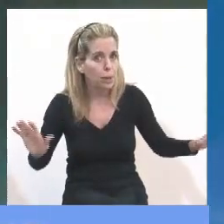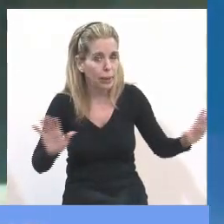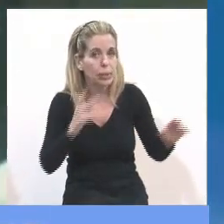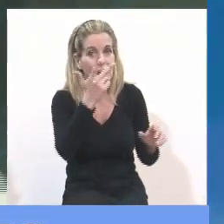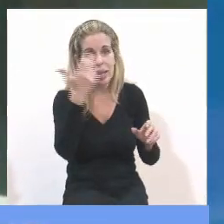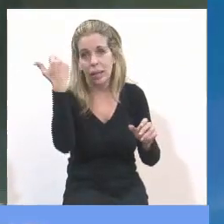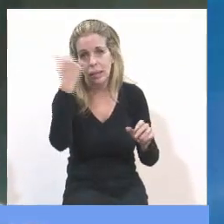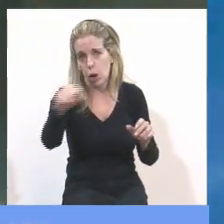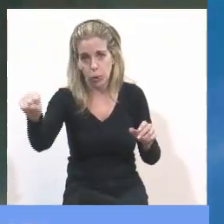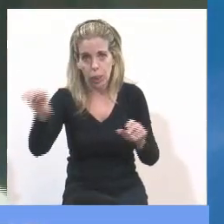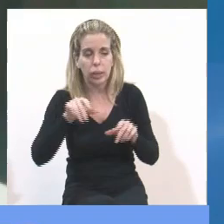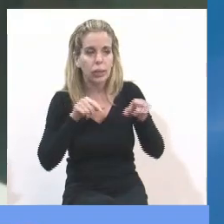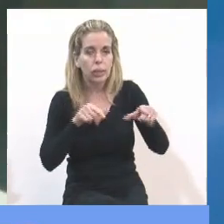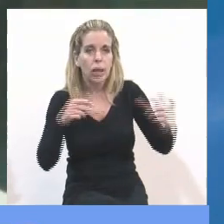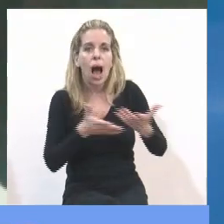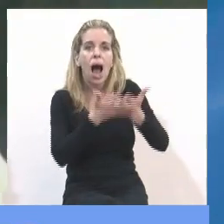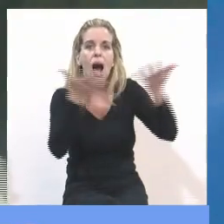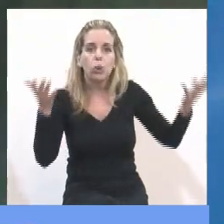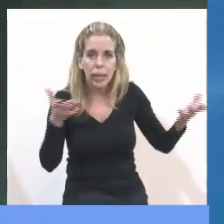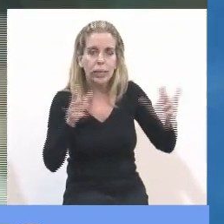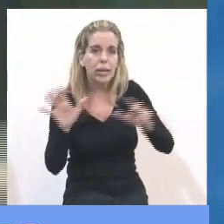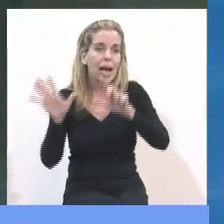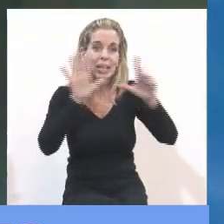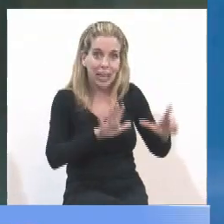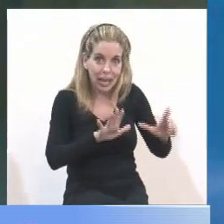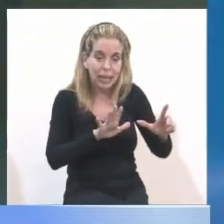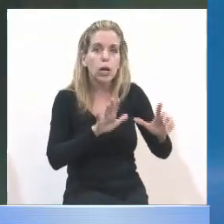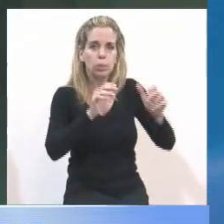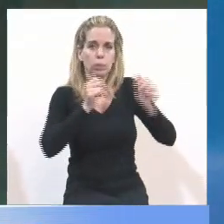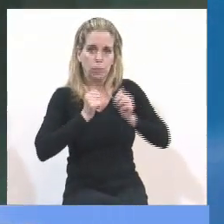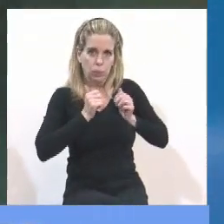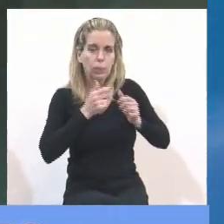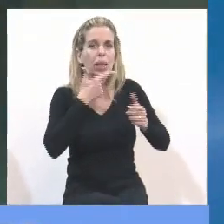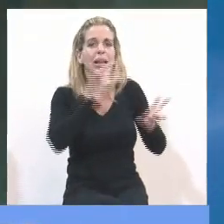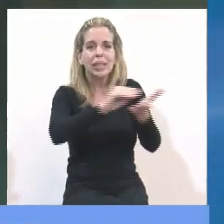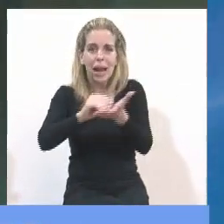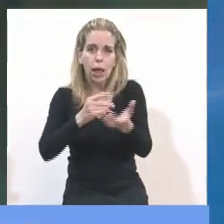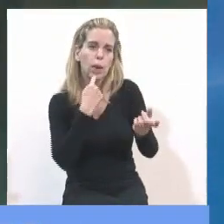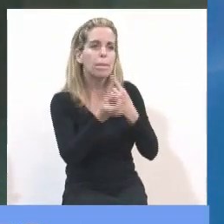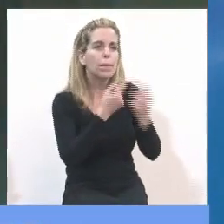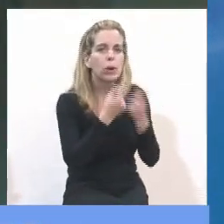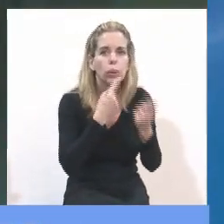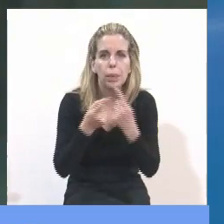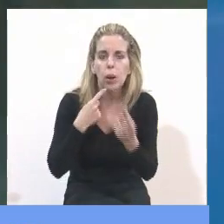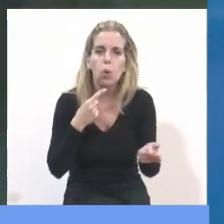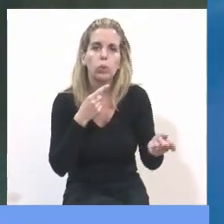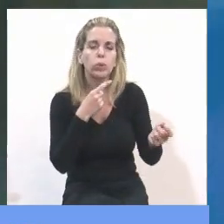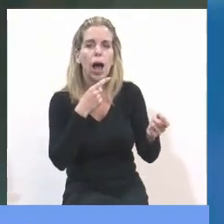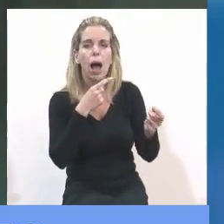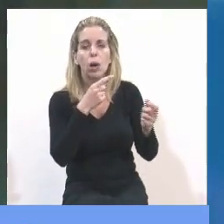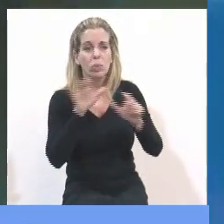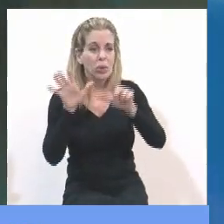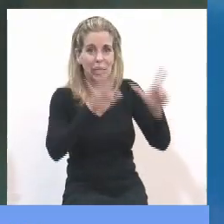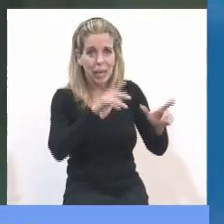esa audiencia, los 7 jueces se sometieron a preguntas de los señores senadores y senadoras, expusieron los